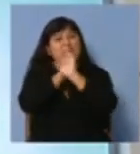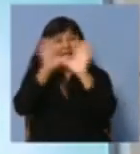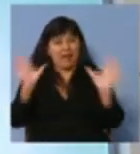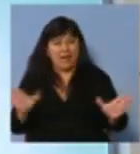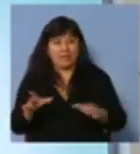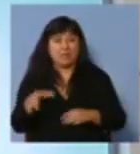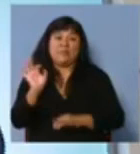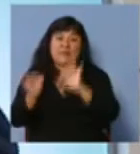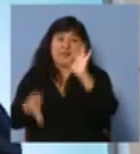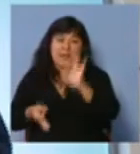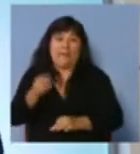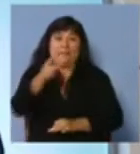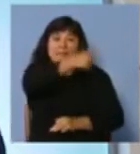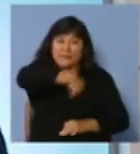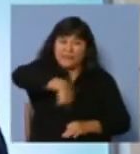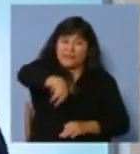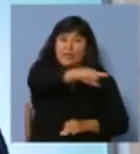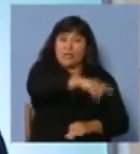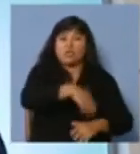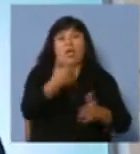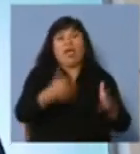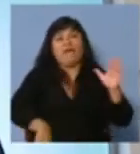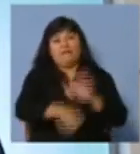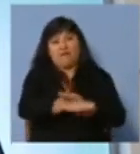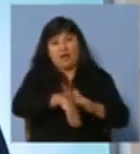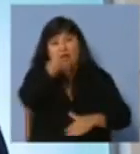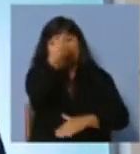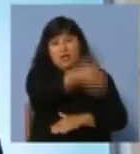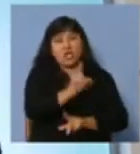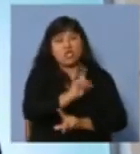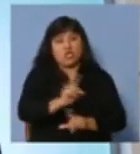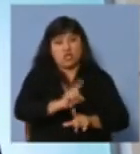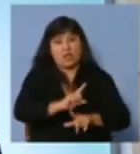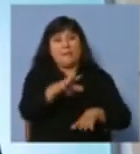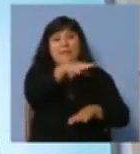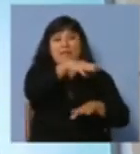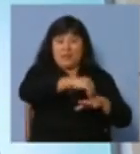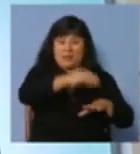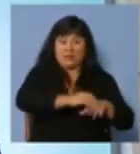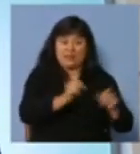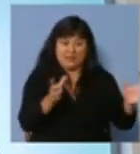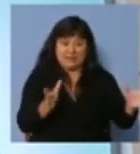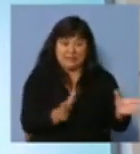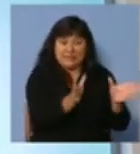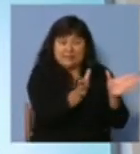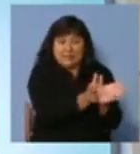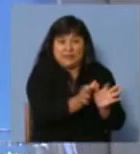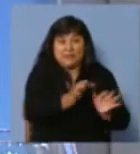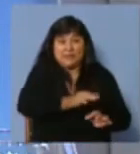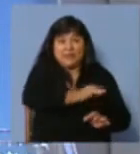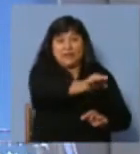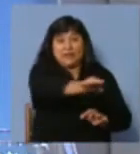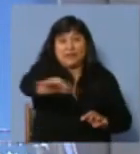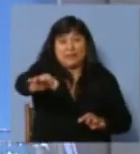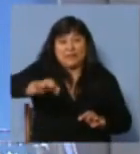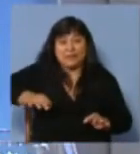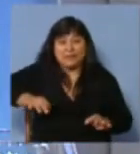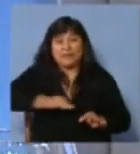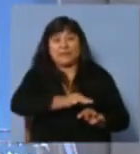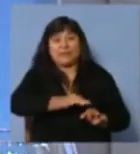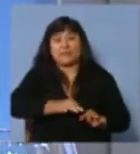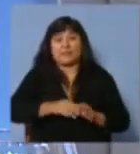calle les va a quedar una serie con un hablar es una porción de cuántas hectáreas de